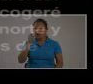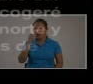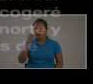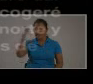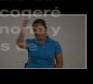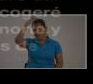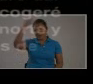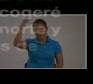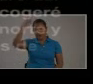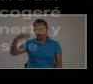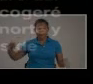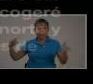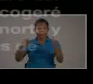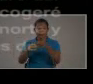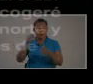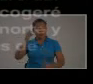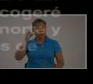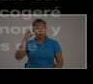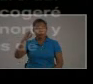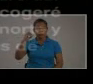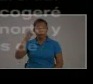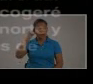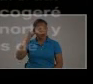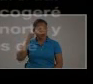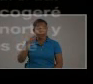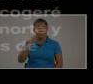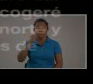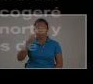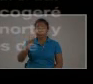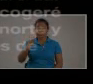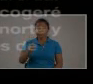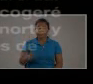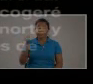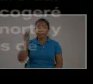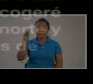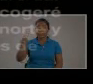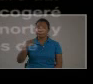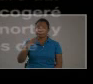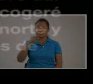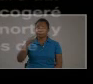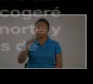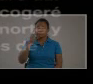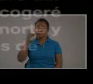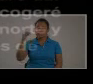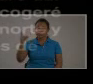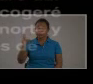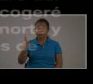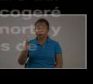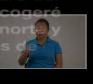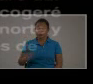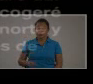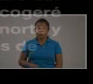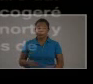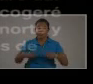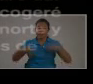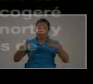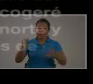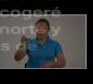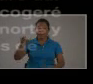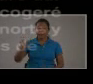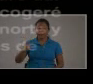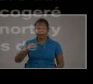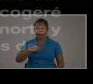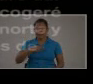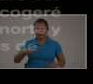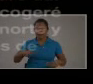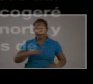profetiza contra Gog y di: así dice el Señor Dios, he aquí yo estoy